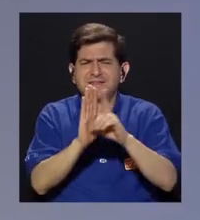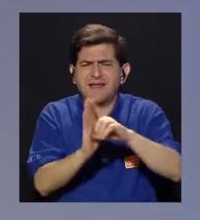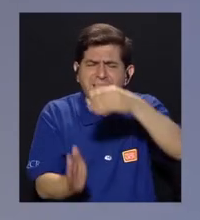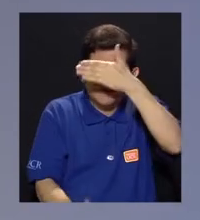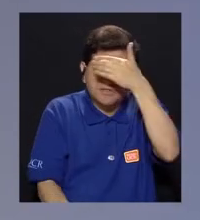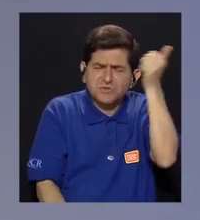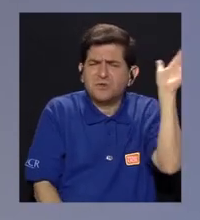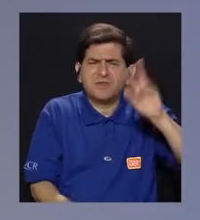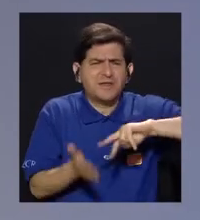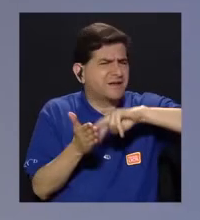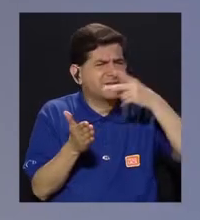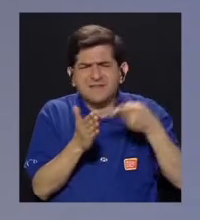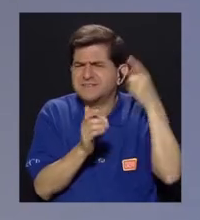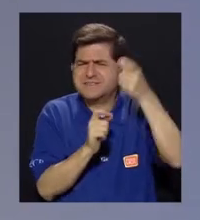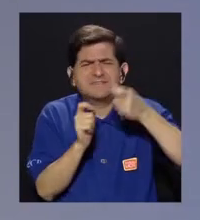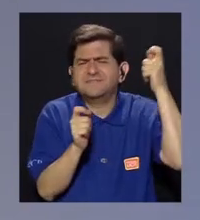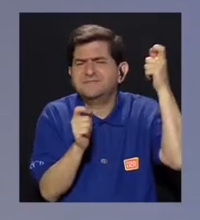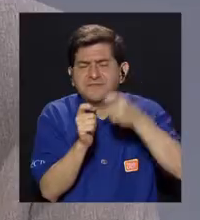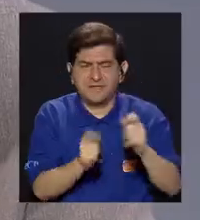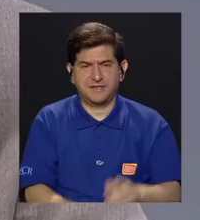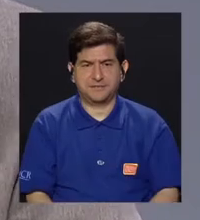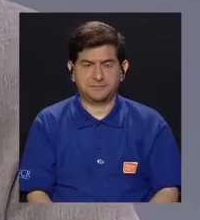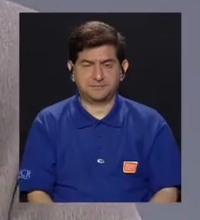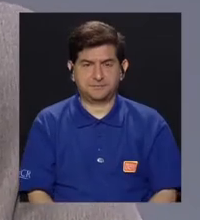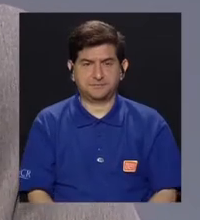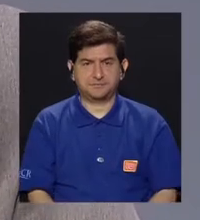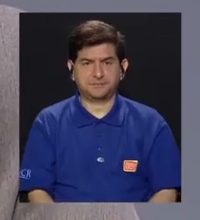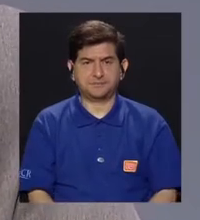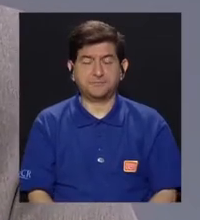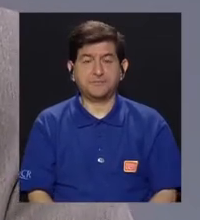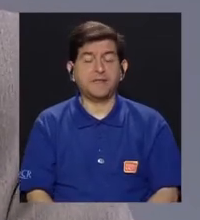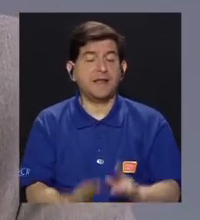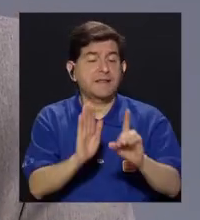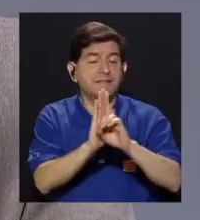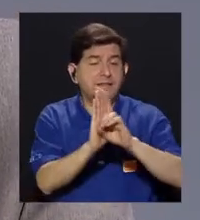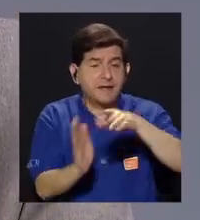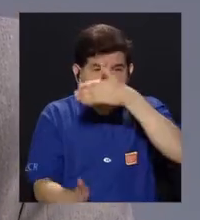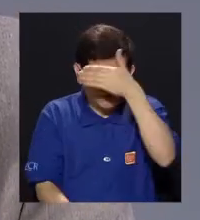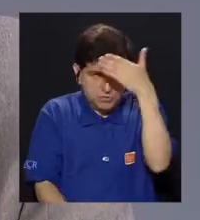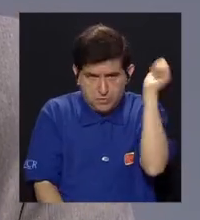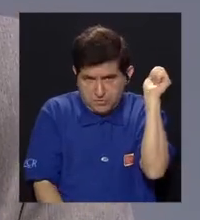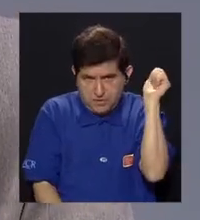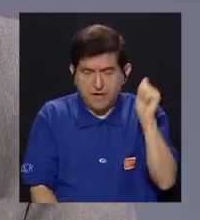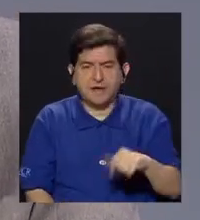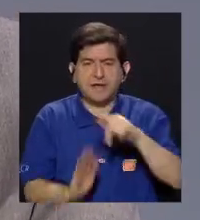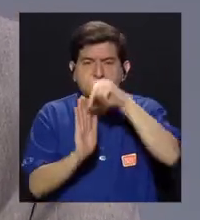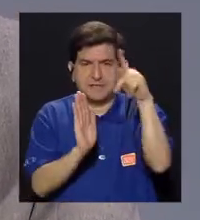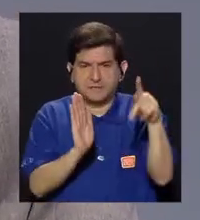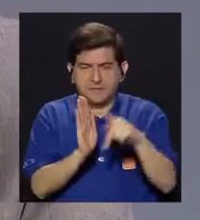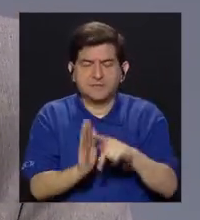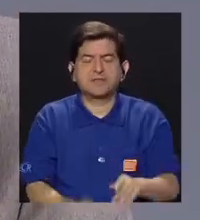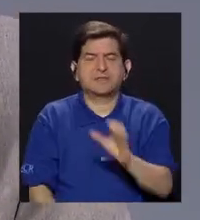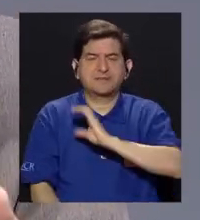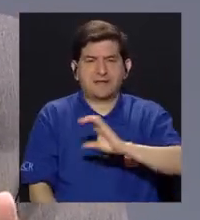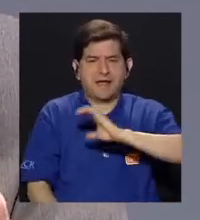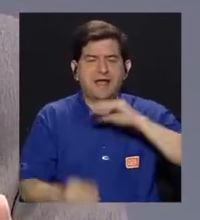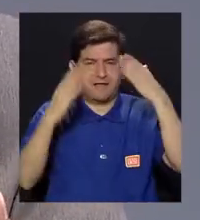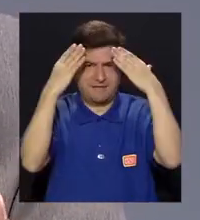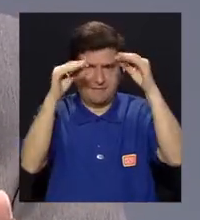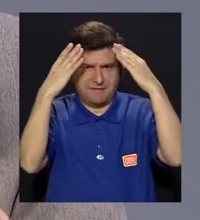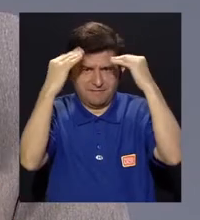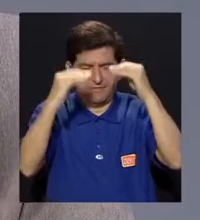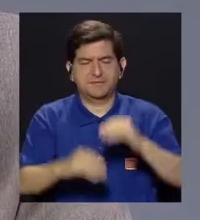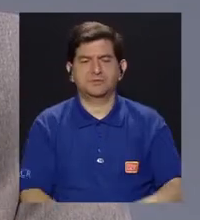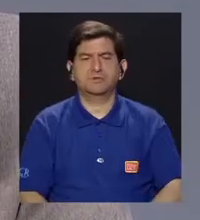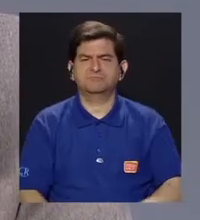de que hablamos exactamente de lo que hablamos cuando hablamos del derecho al olvido es sobre el principio de calidad de la información